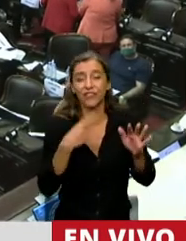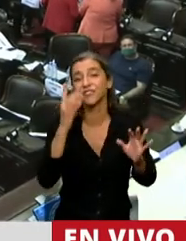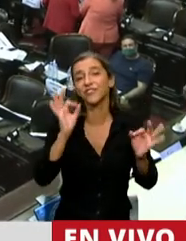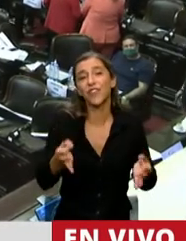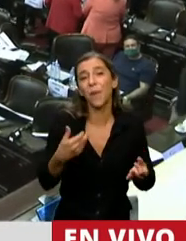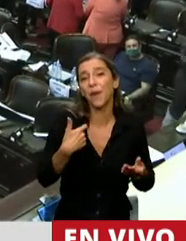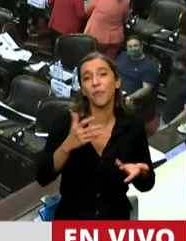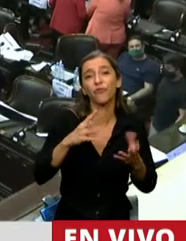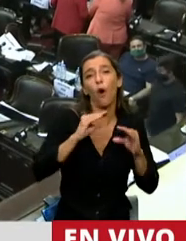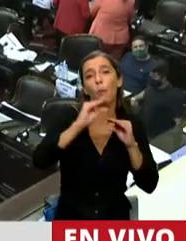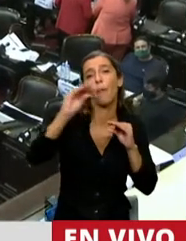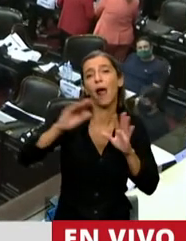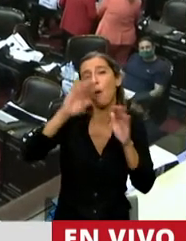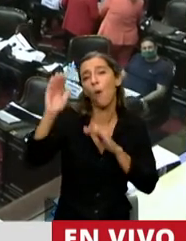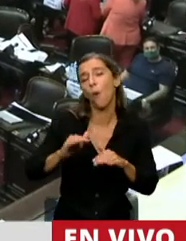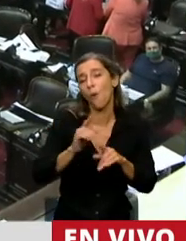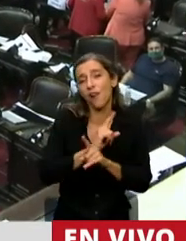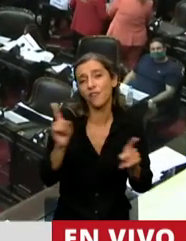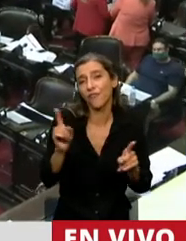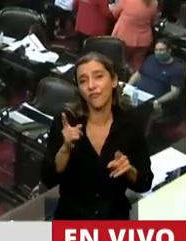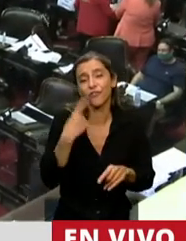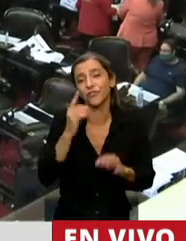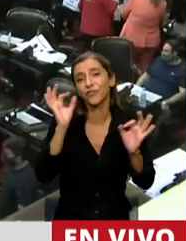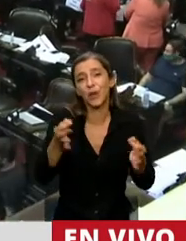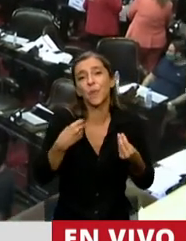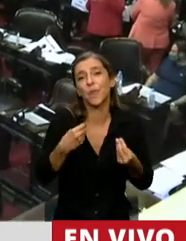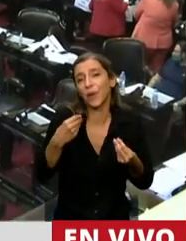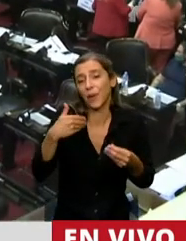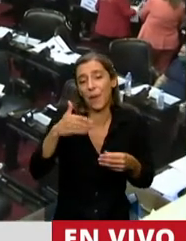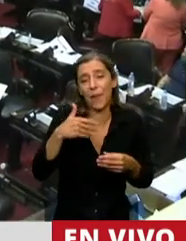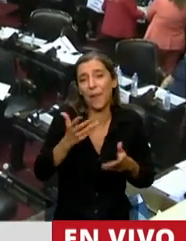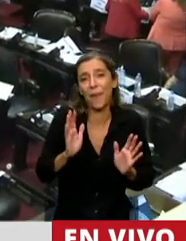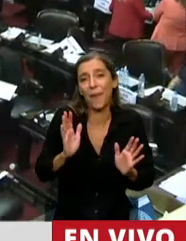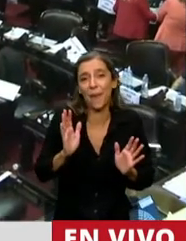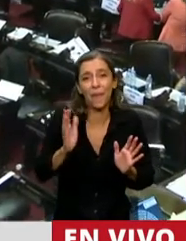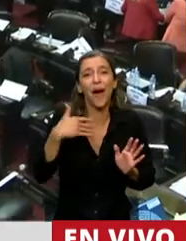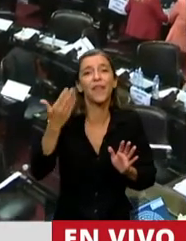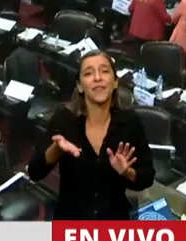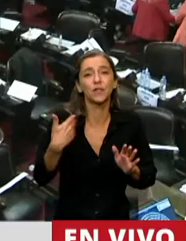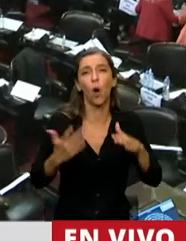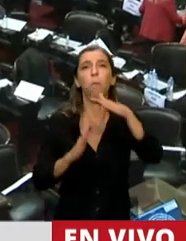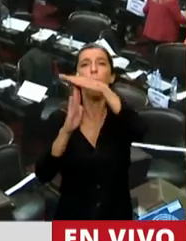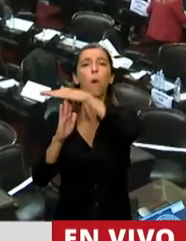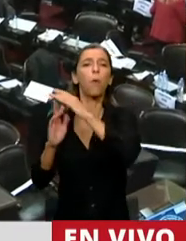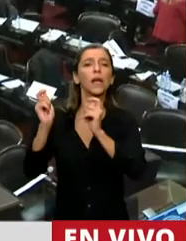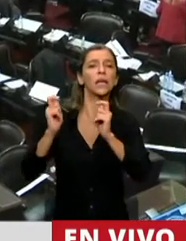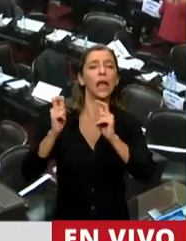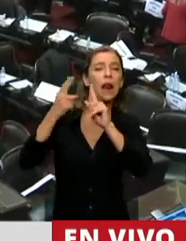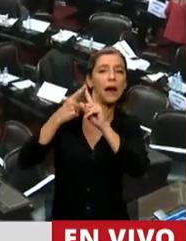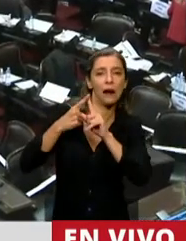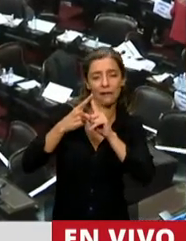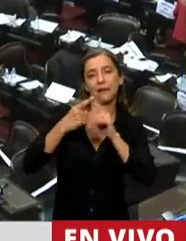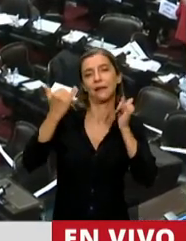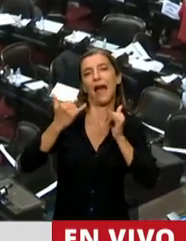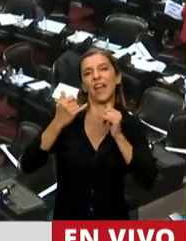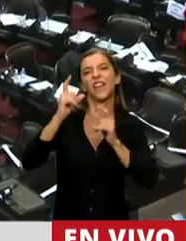distribución equitativa, y no va a ocurrir porque hay una enorme segregación vertical en la composición de los organismos de ciencia en Argentina.